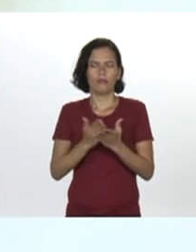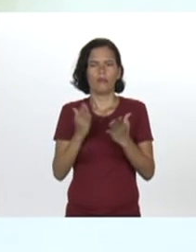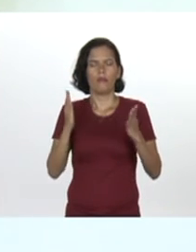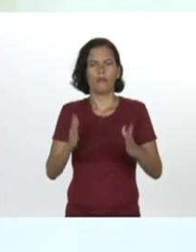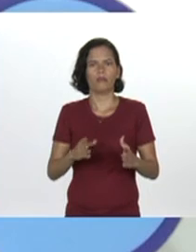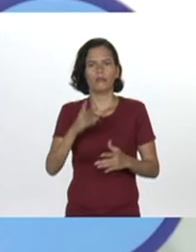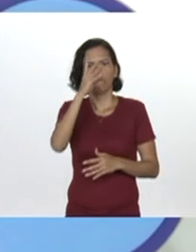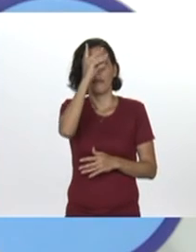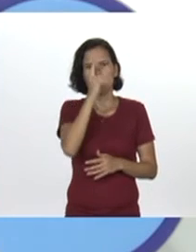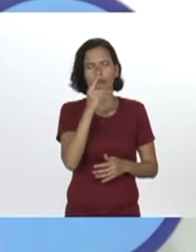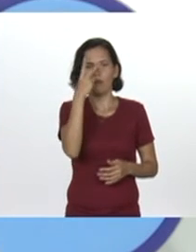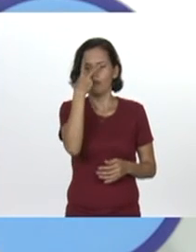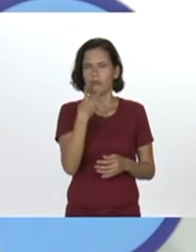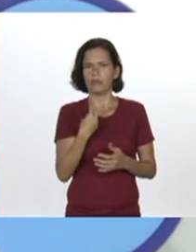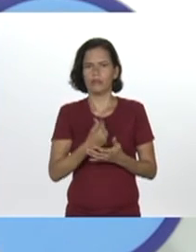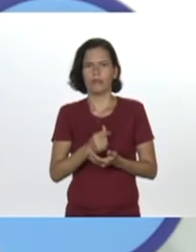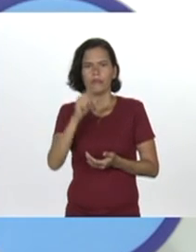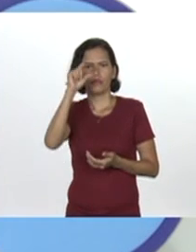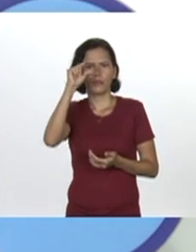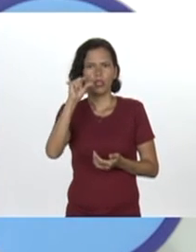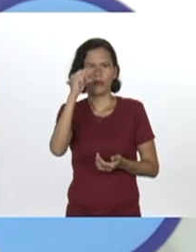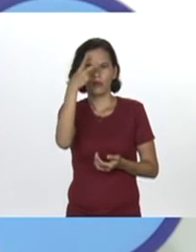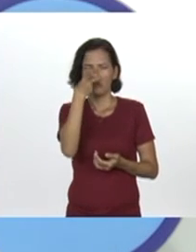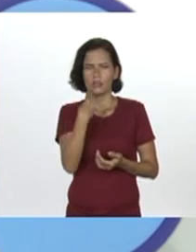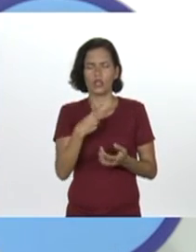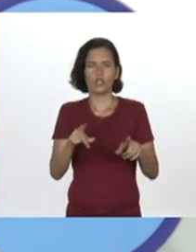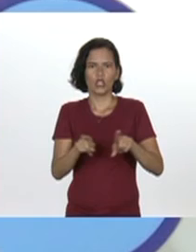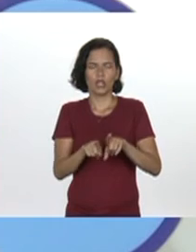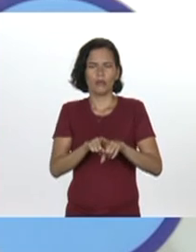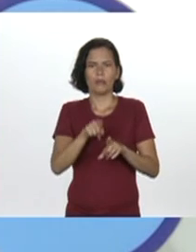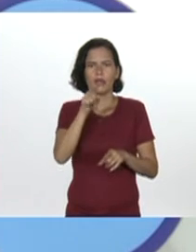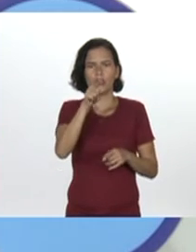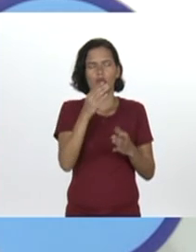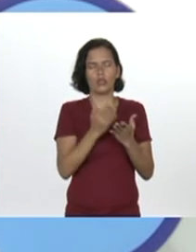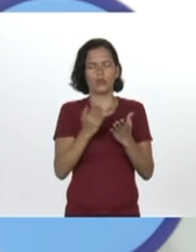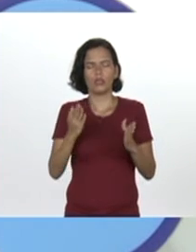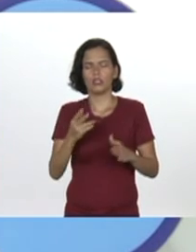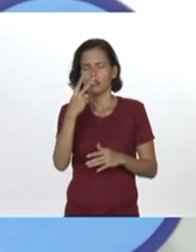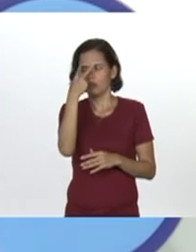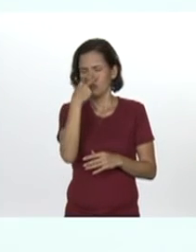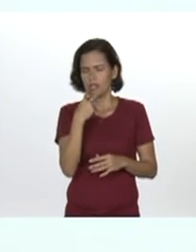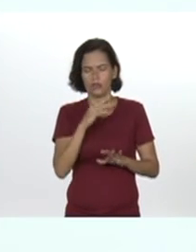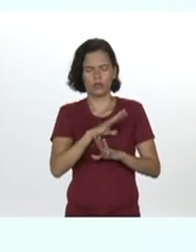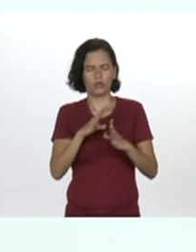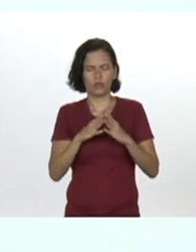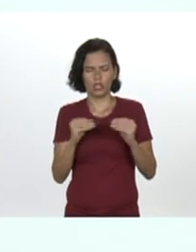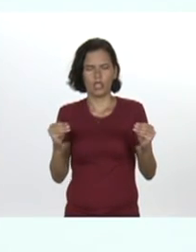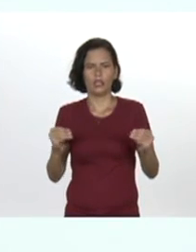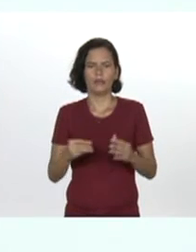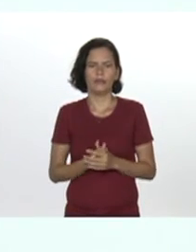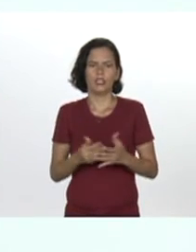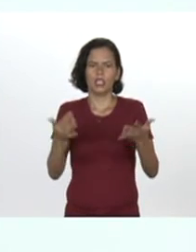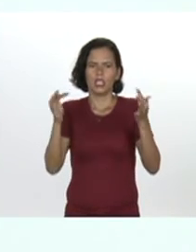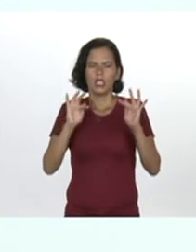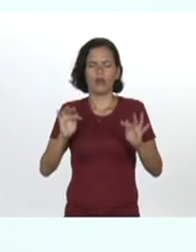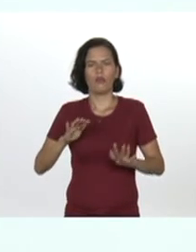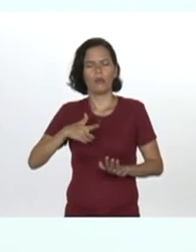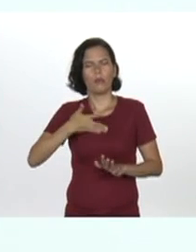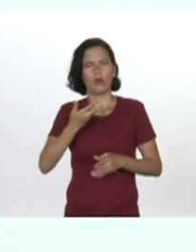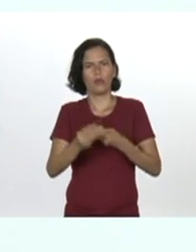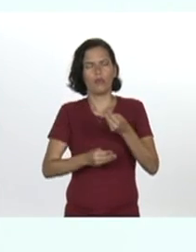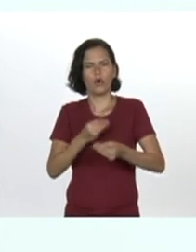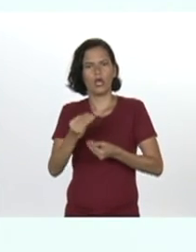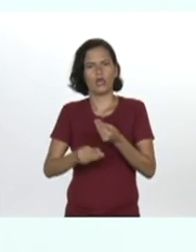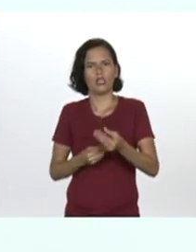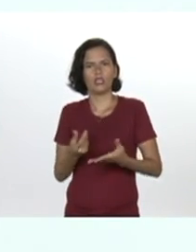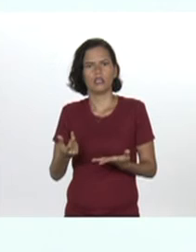con deficiencias visuales o de baja visión, sino también para aquellos estudiantes que son ciegos. Es correcto, profe. ¿Y de qué manera podemos realizar